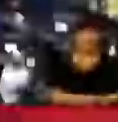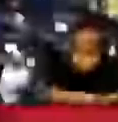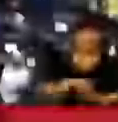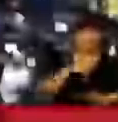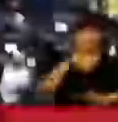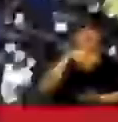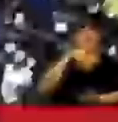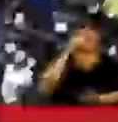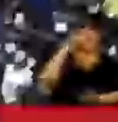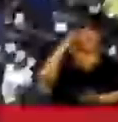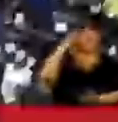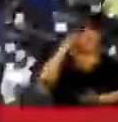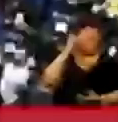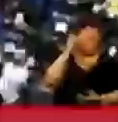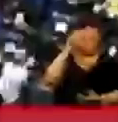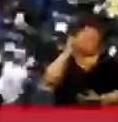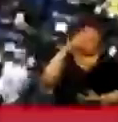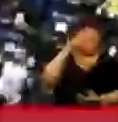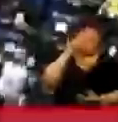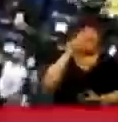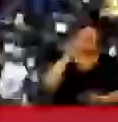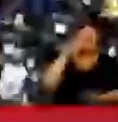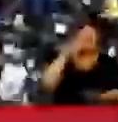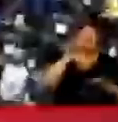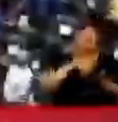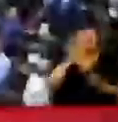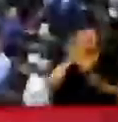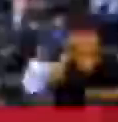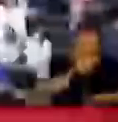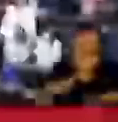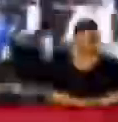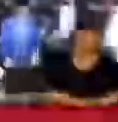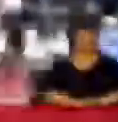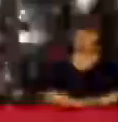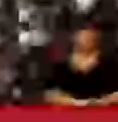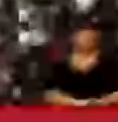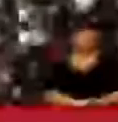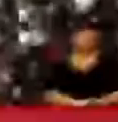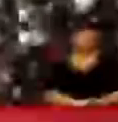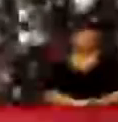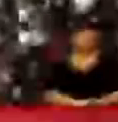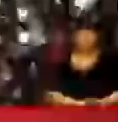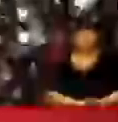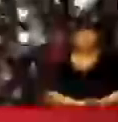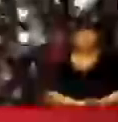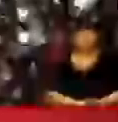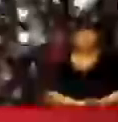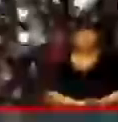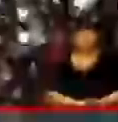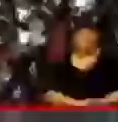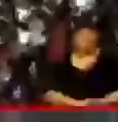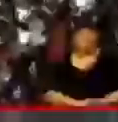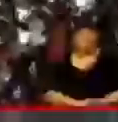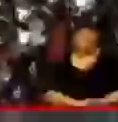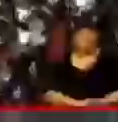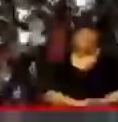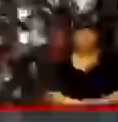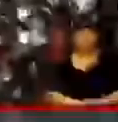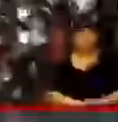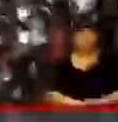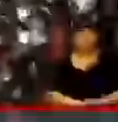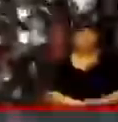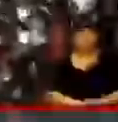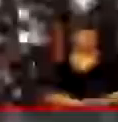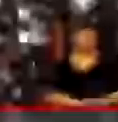tener un respaldo político Alberto Fernández para sostener ese acuerdo? Mira, desde el inicio del programa estuvimos viendo imágenes de